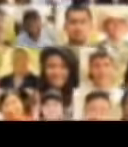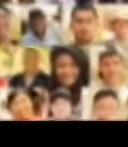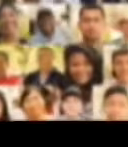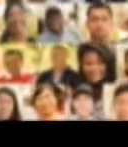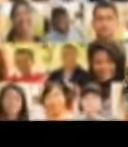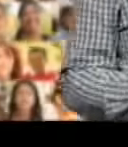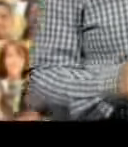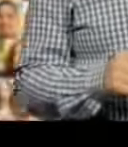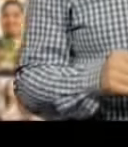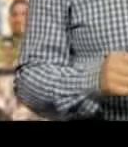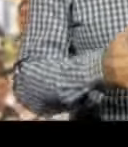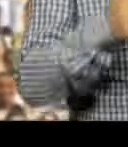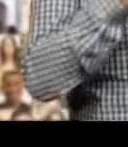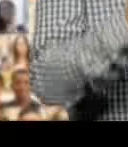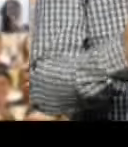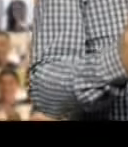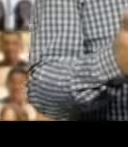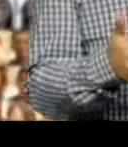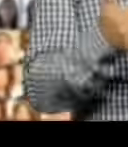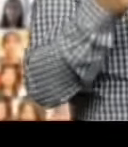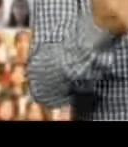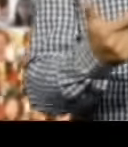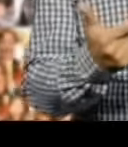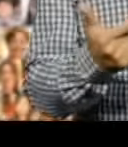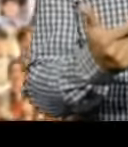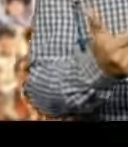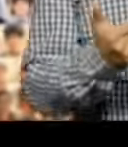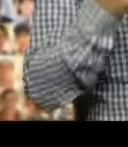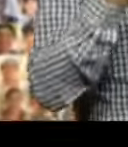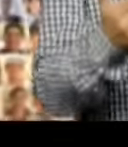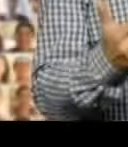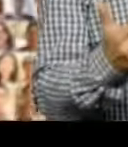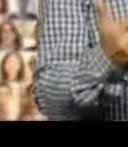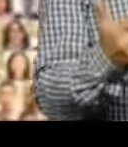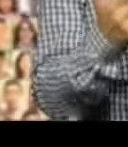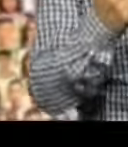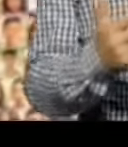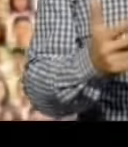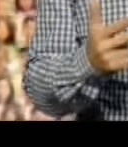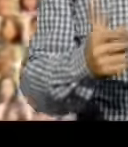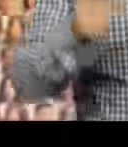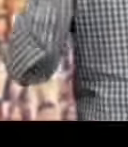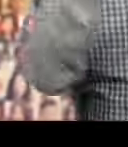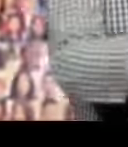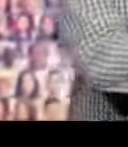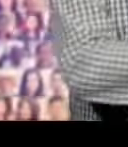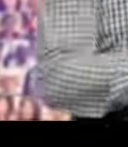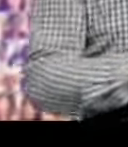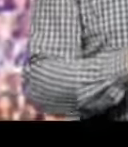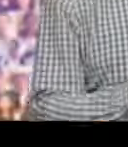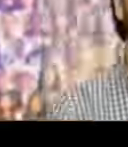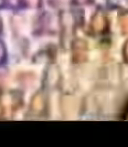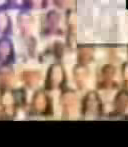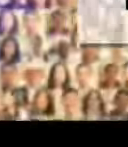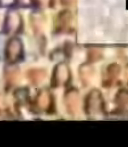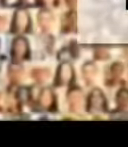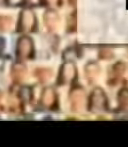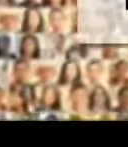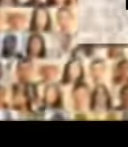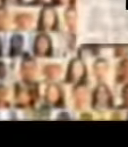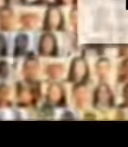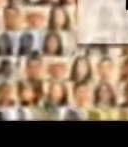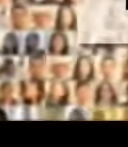Prácticamente donde está un ecuatoriano está la radio pública, Ecuador TV y la agencia de noticias Andes. Es por eso que reservamos